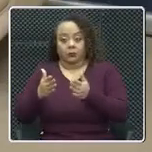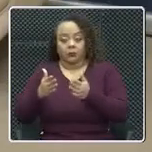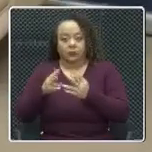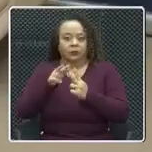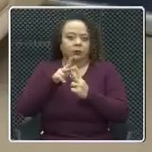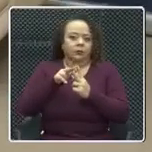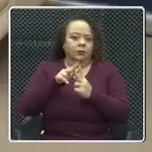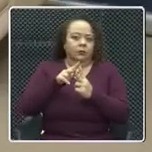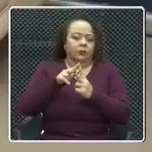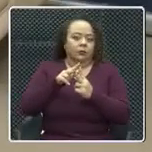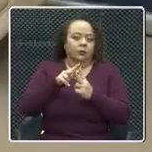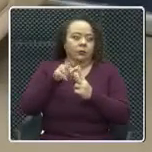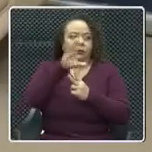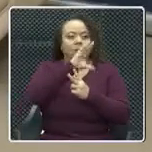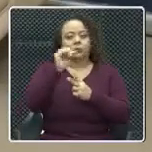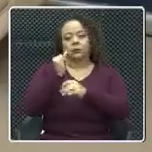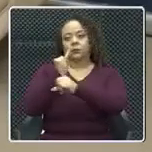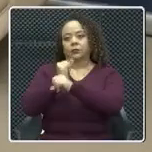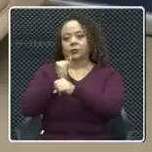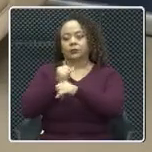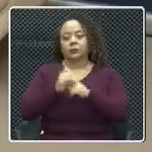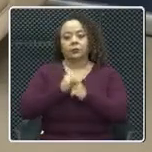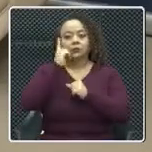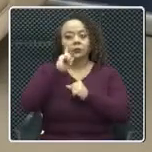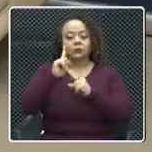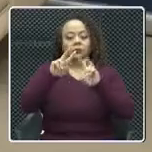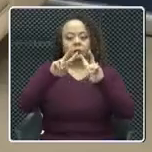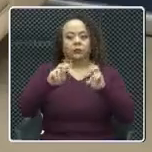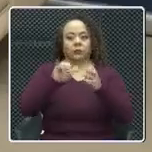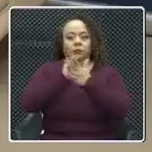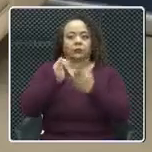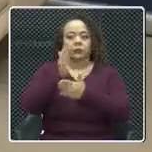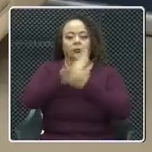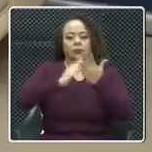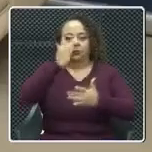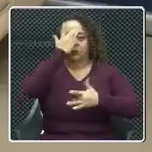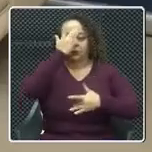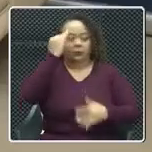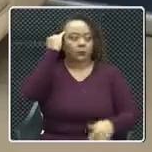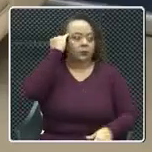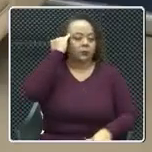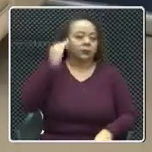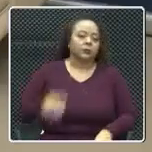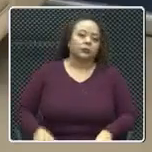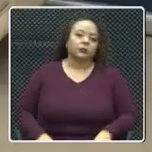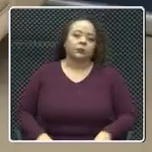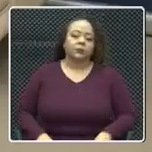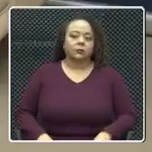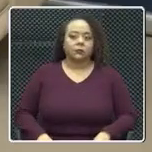¿verdad? Y a la institución para valorar esa parte de enfermedad mental. Claro.